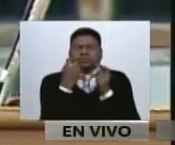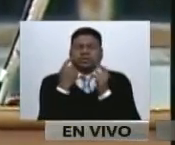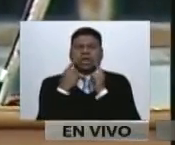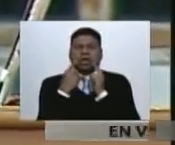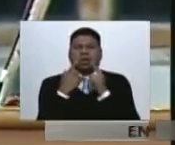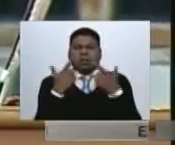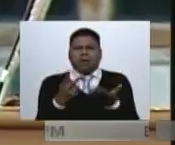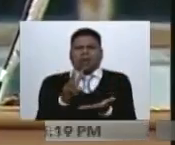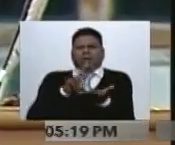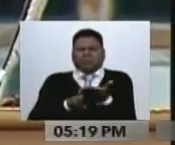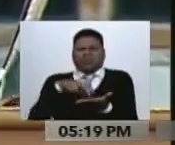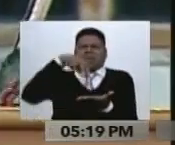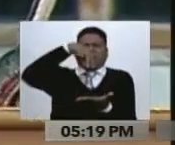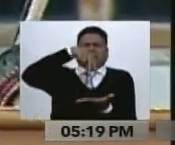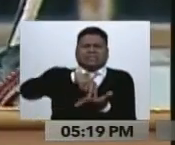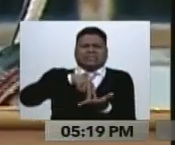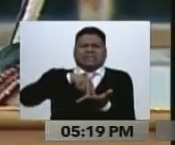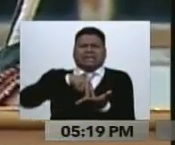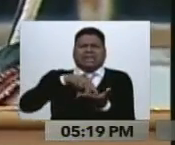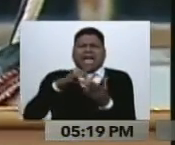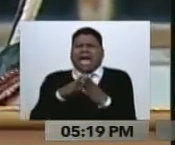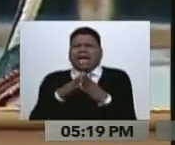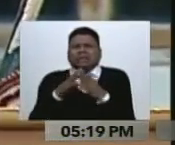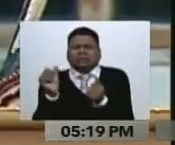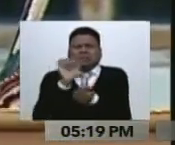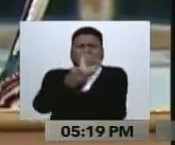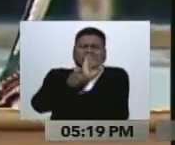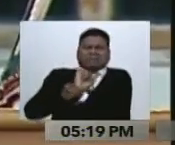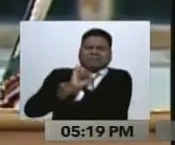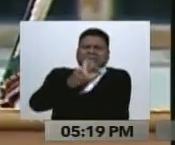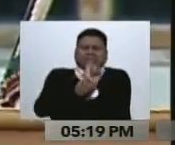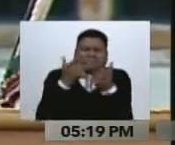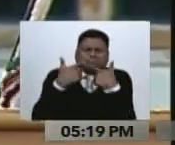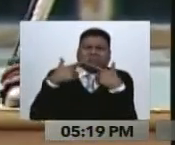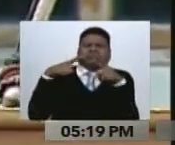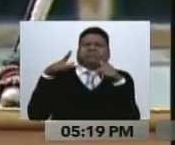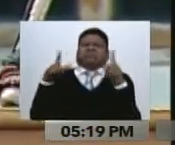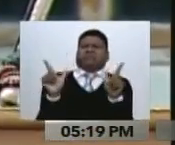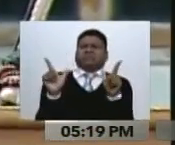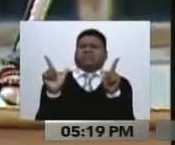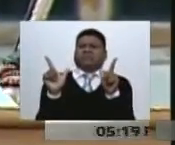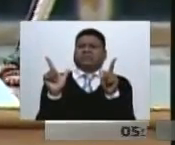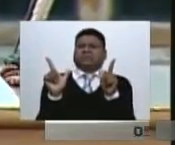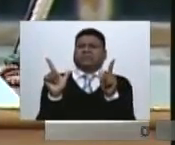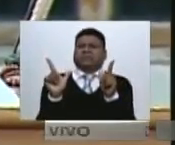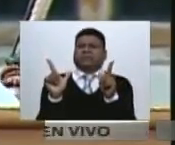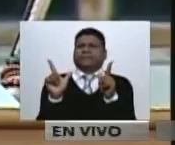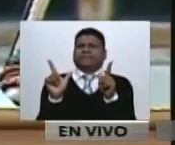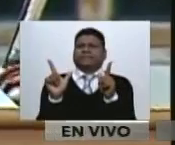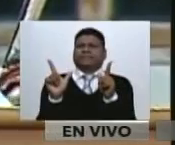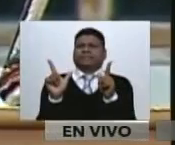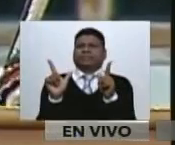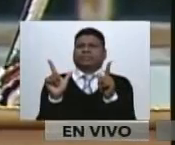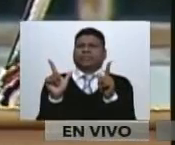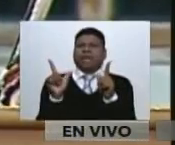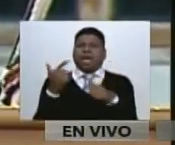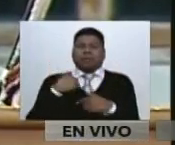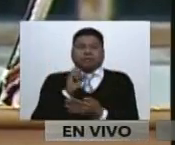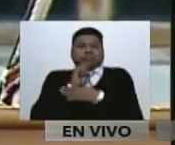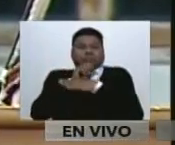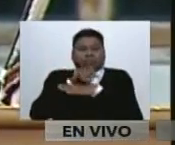para levantar a los cautivos, para liberar a los cautivos. Me ha